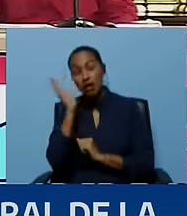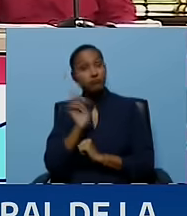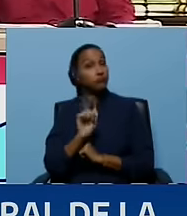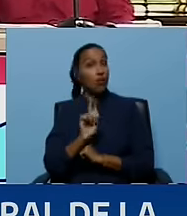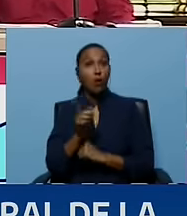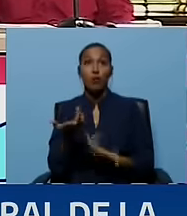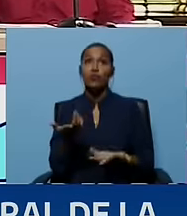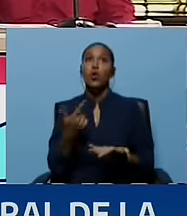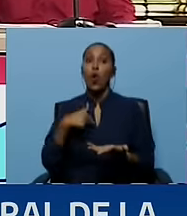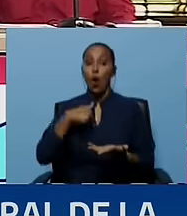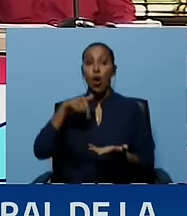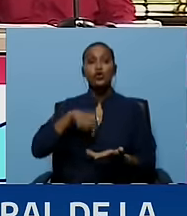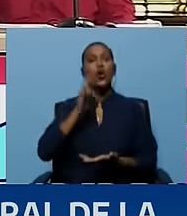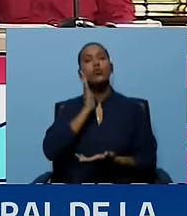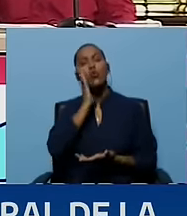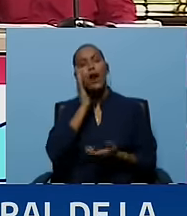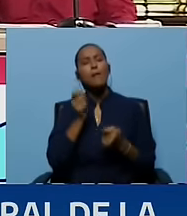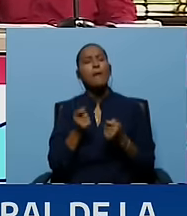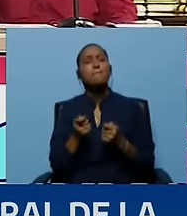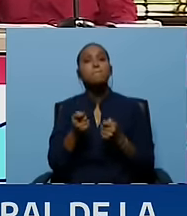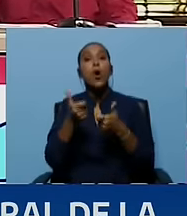Hoy duermo un poquito.